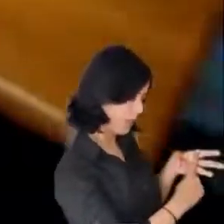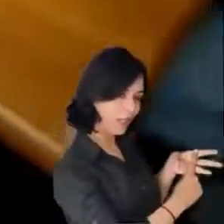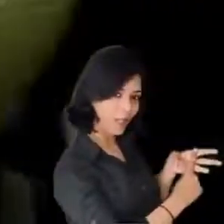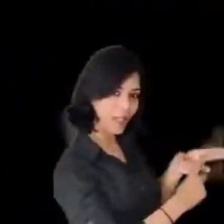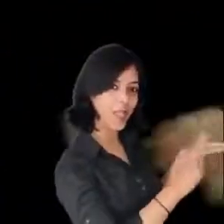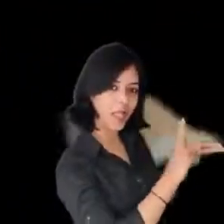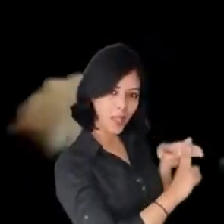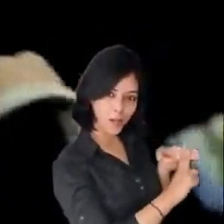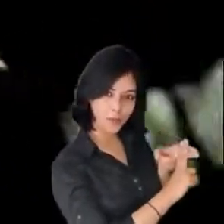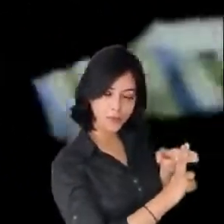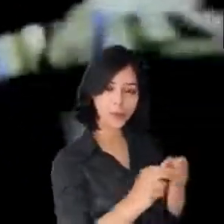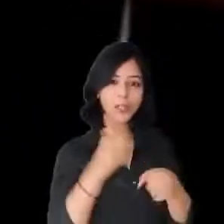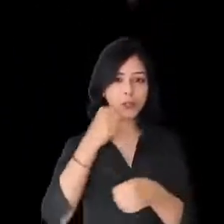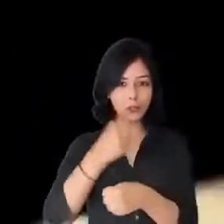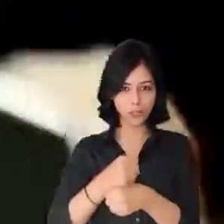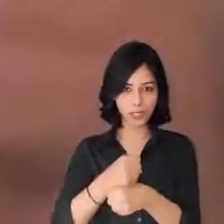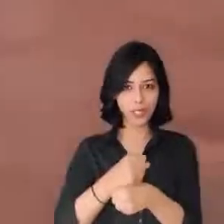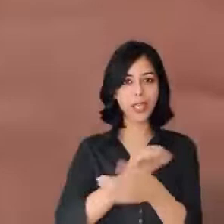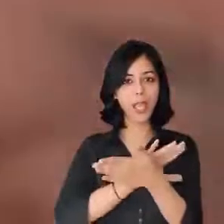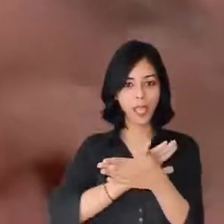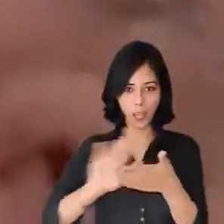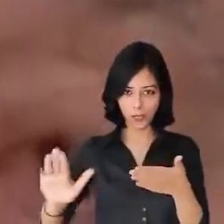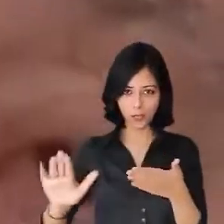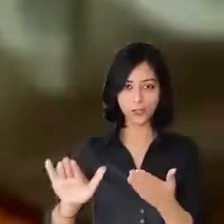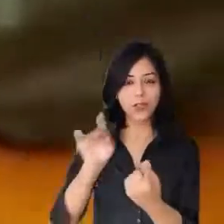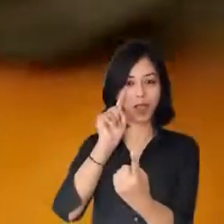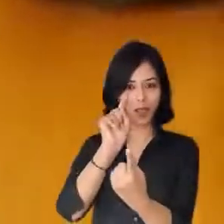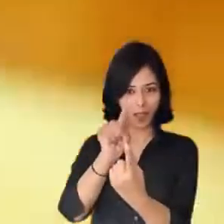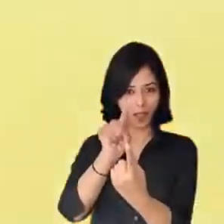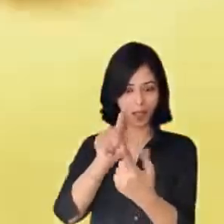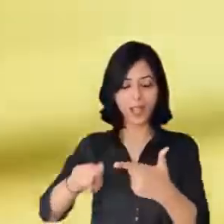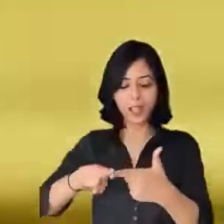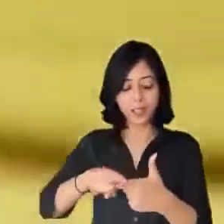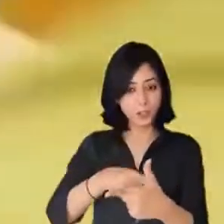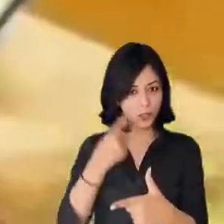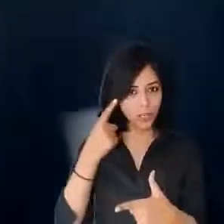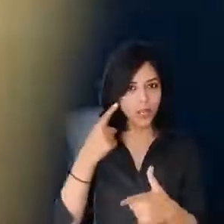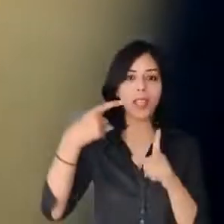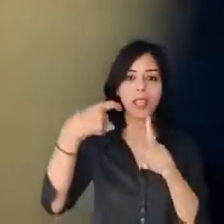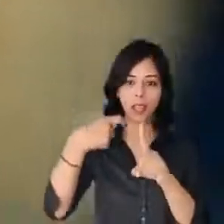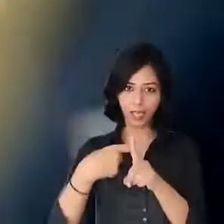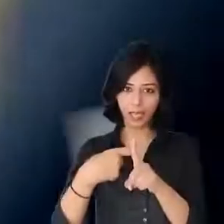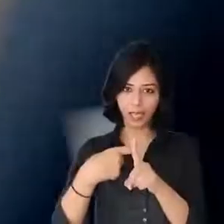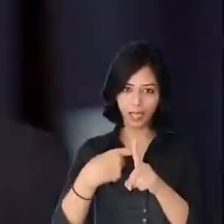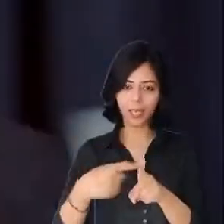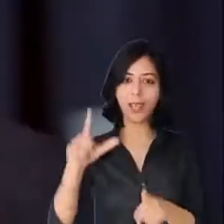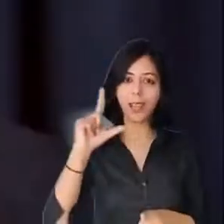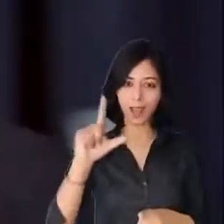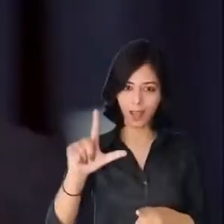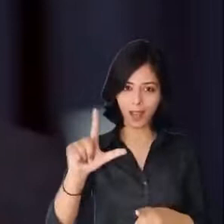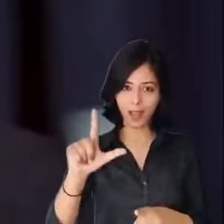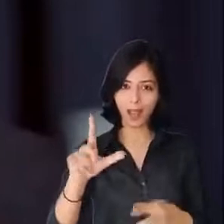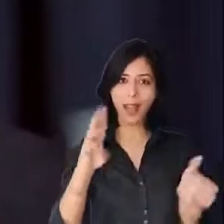lado, dos detectives del otro lado y yo en un extremo. Y ellos hacían preguntas. Yo miré